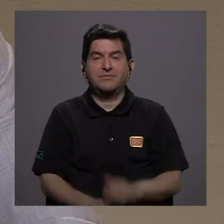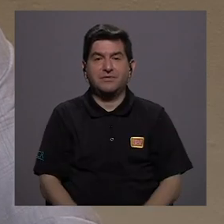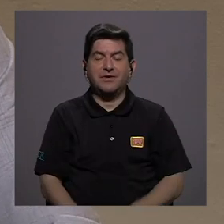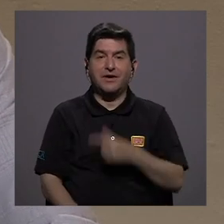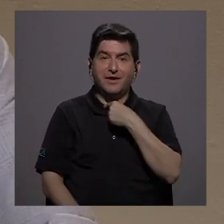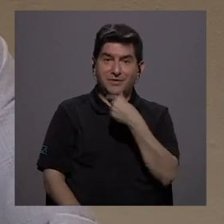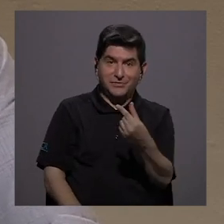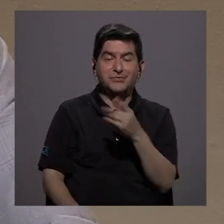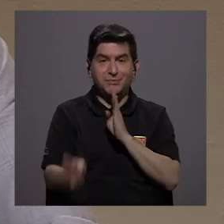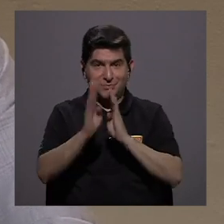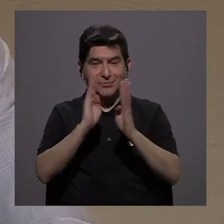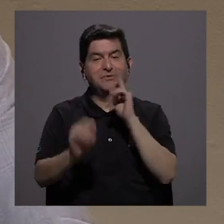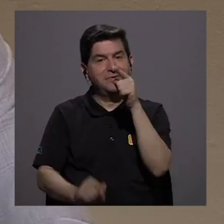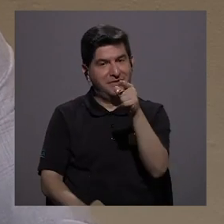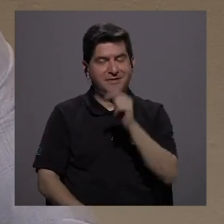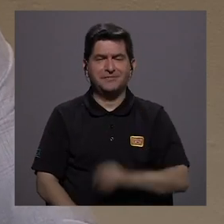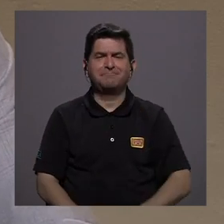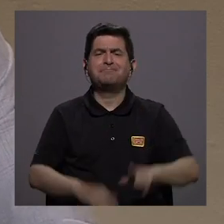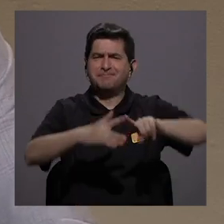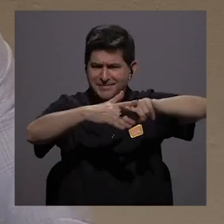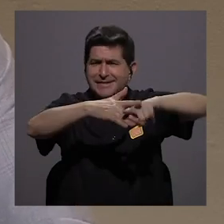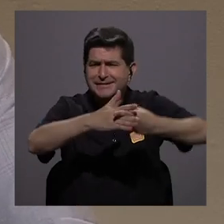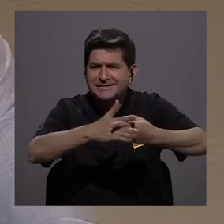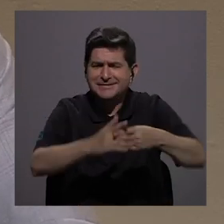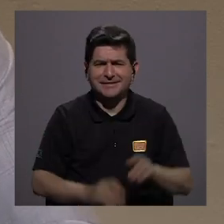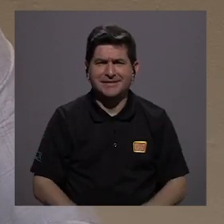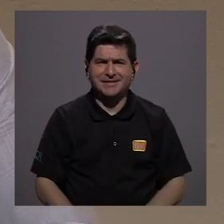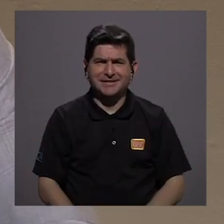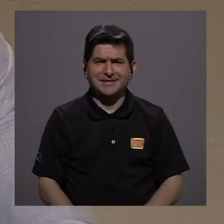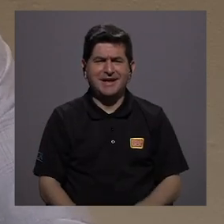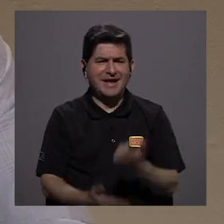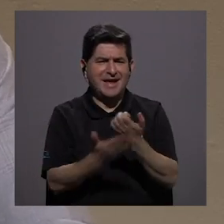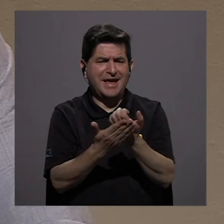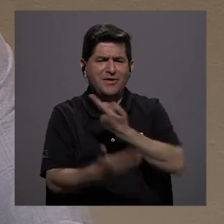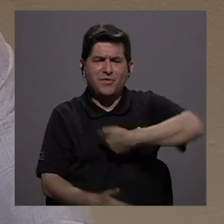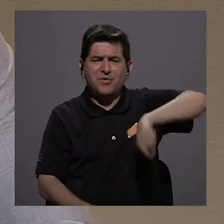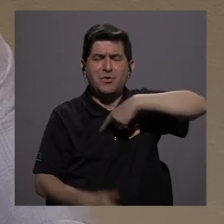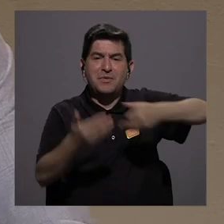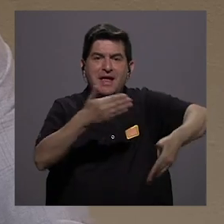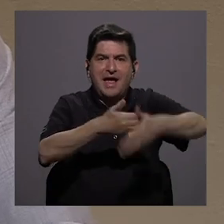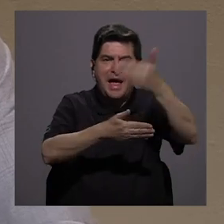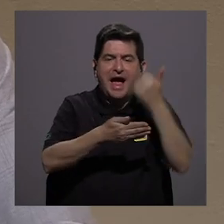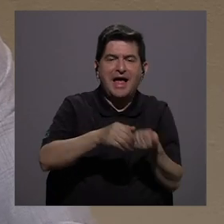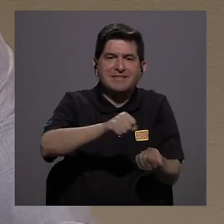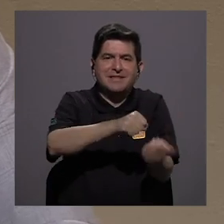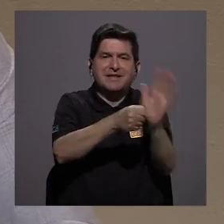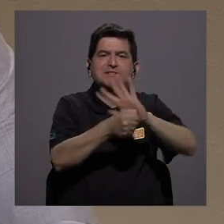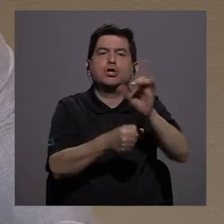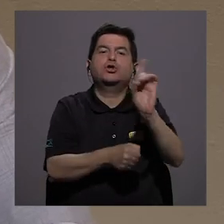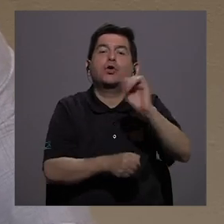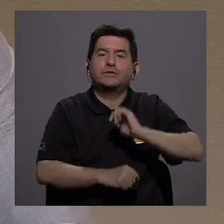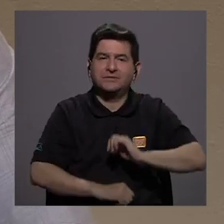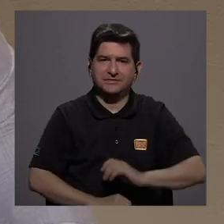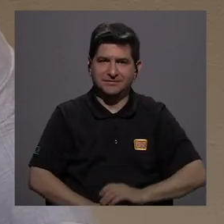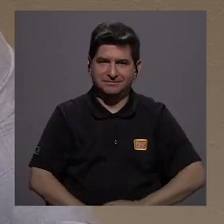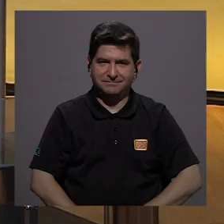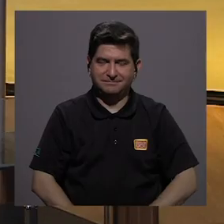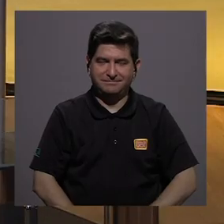conversación. Me gustaría un poco iniciar, ¿dónde estaba nuestra economía antes del COVID-19, don